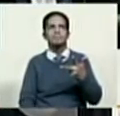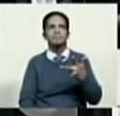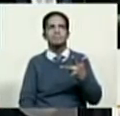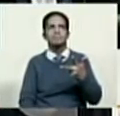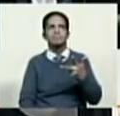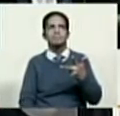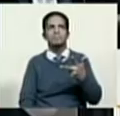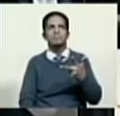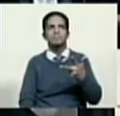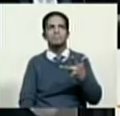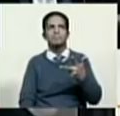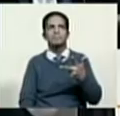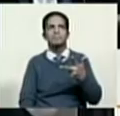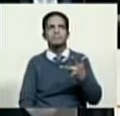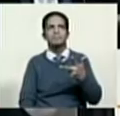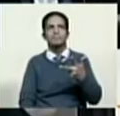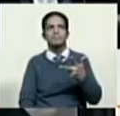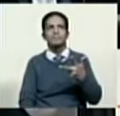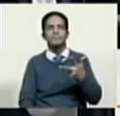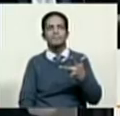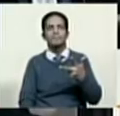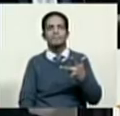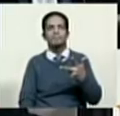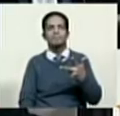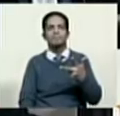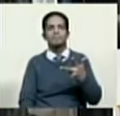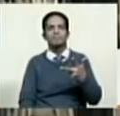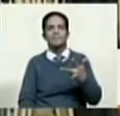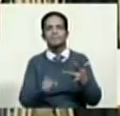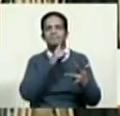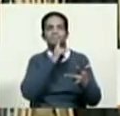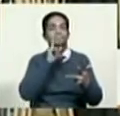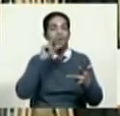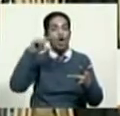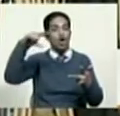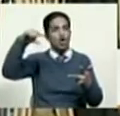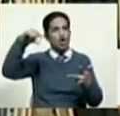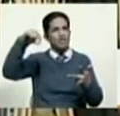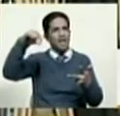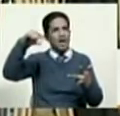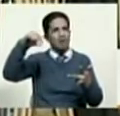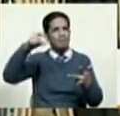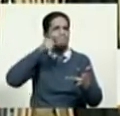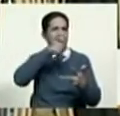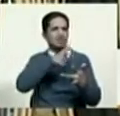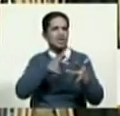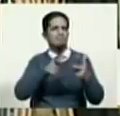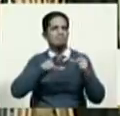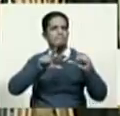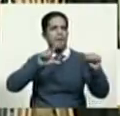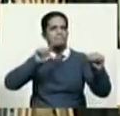sobre el llamado goteo, que se vaya quien quiera.